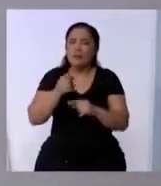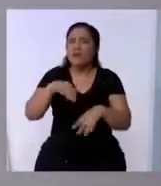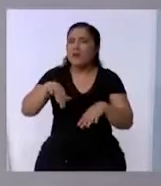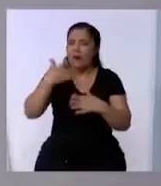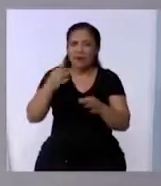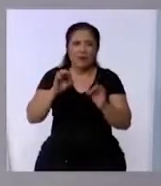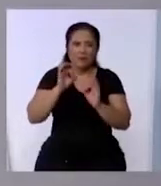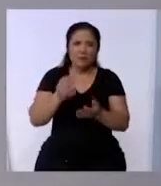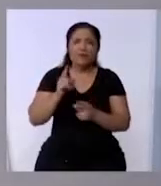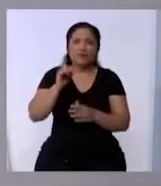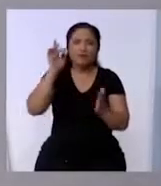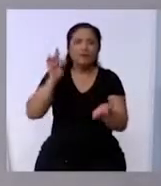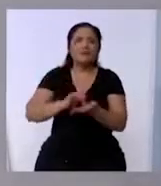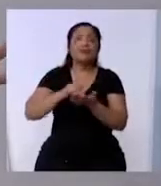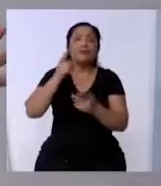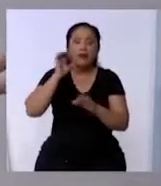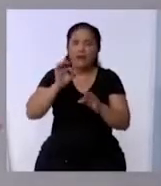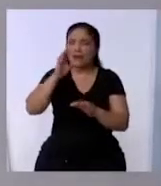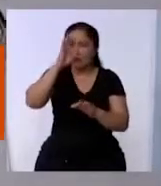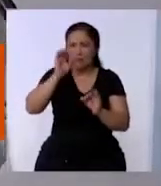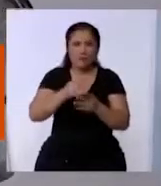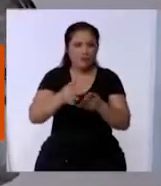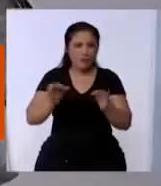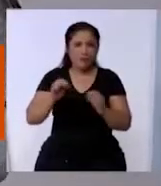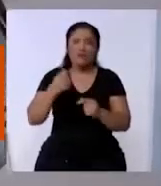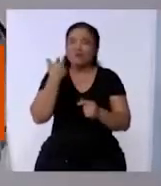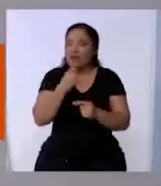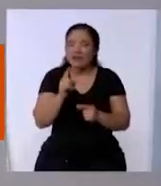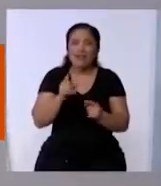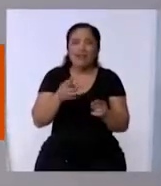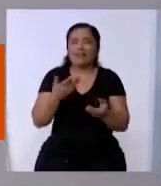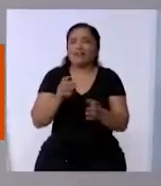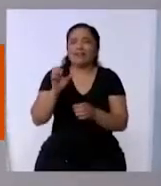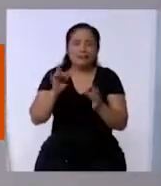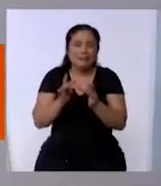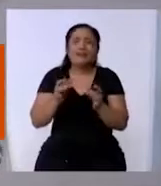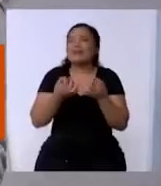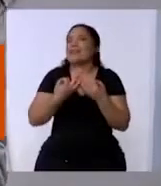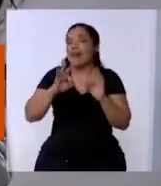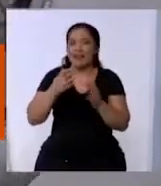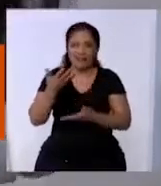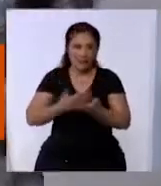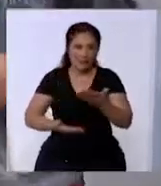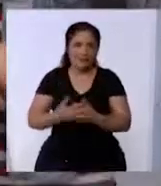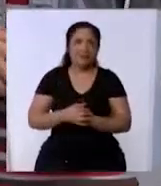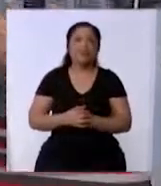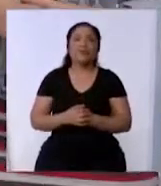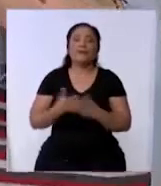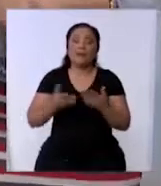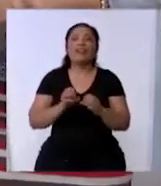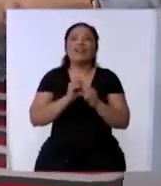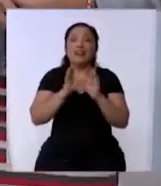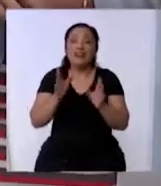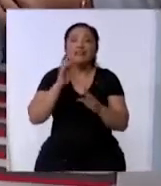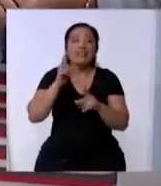www.13.com.pe. Es solo un clic nada más y es totalmente gratuito. No necesitas de datos móviles, así que no hay excusa, chicos. Muy bien, y aclaramos, obviamente, esto es en